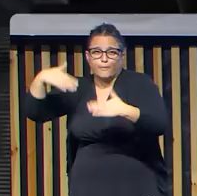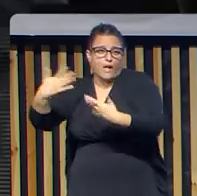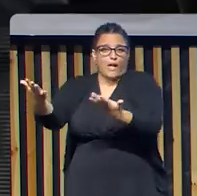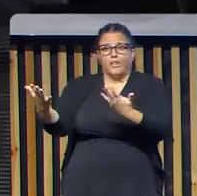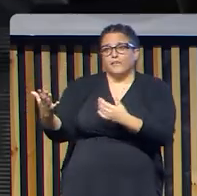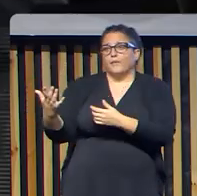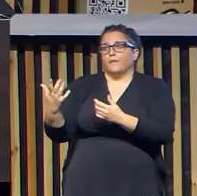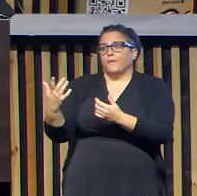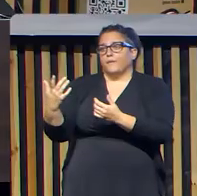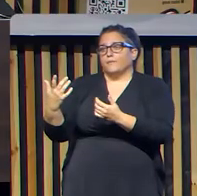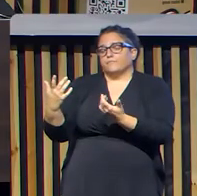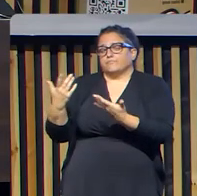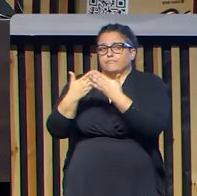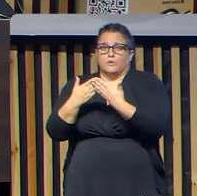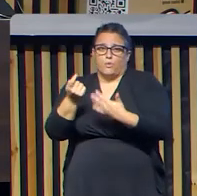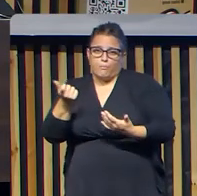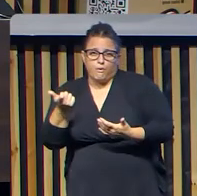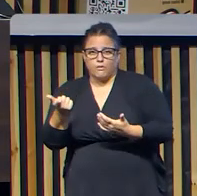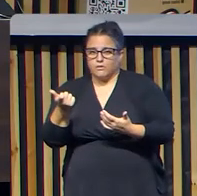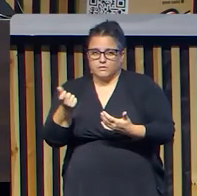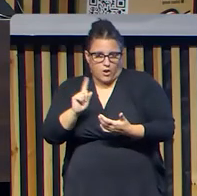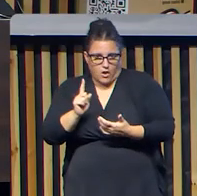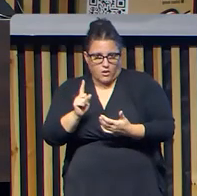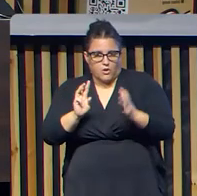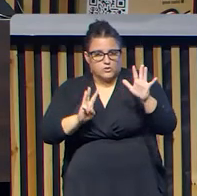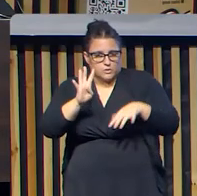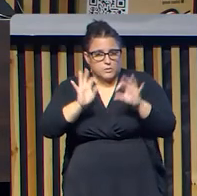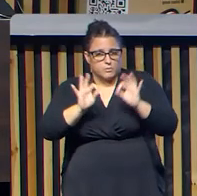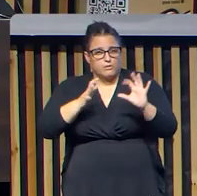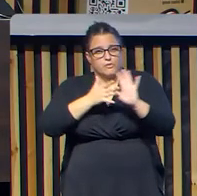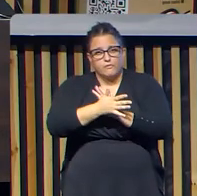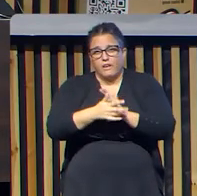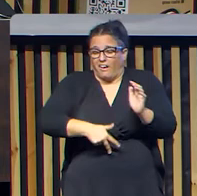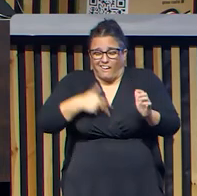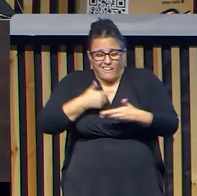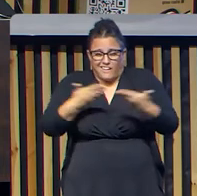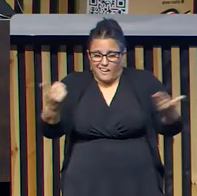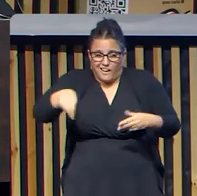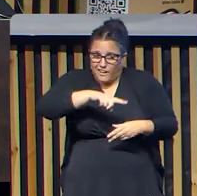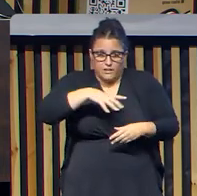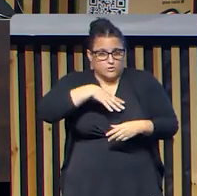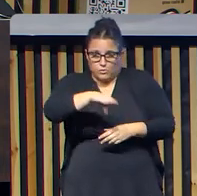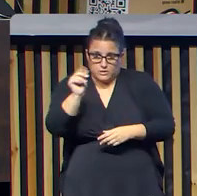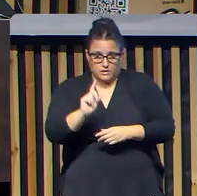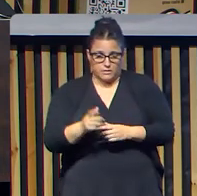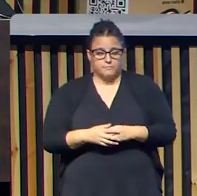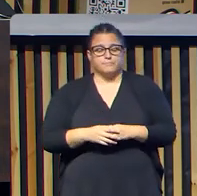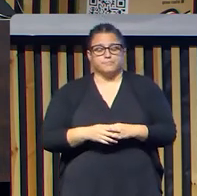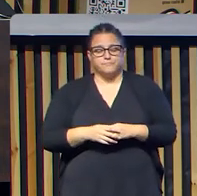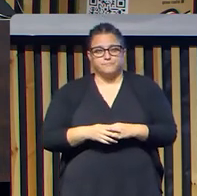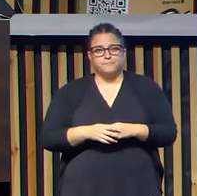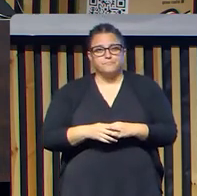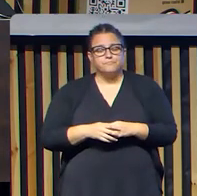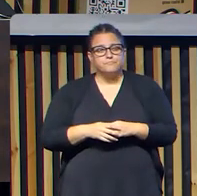la gente que no entiende Somos todos en general qué más nos dicen los datos de microscopia ya